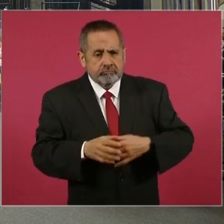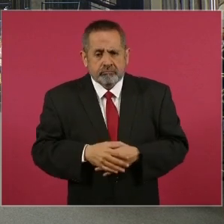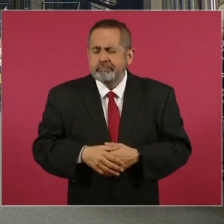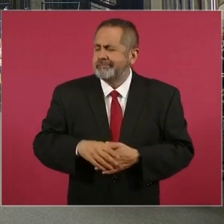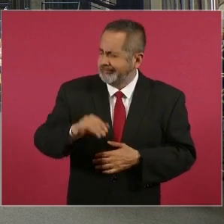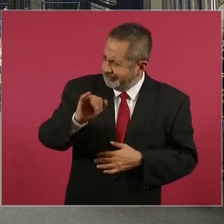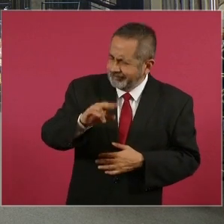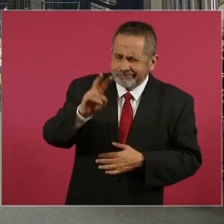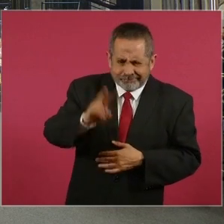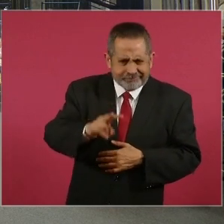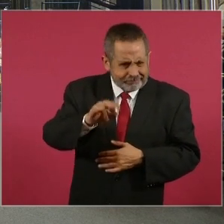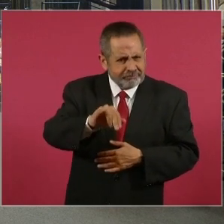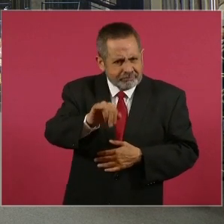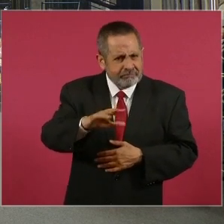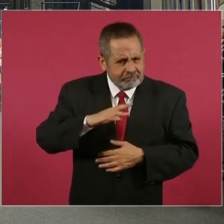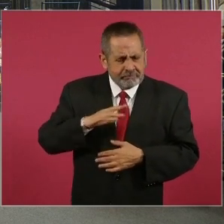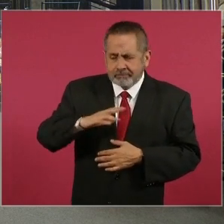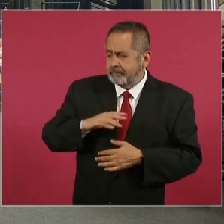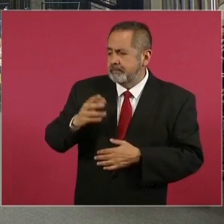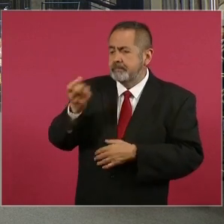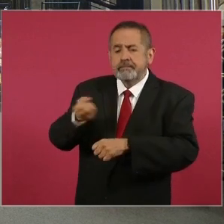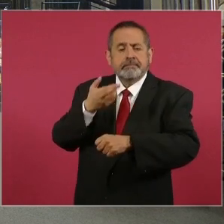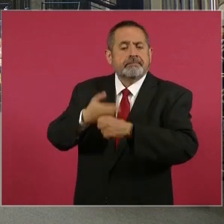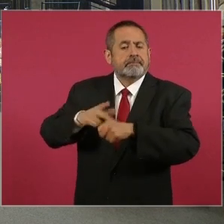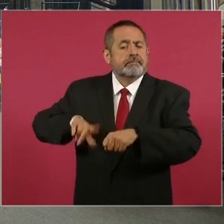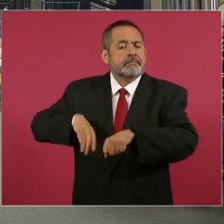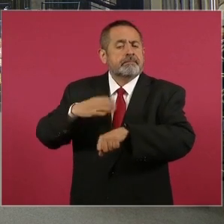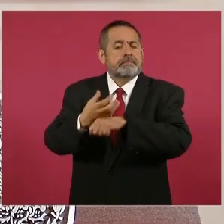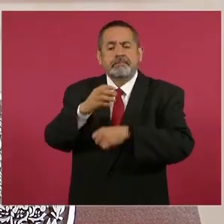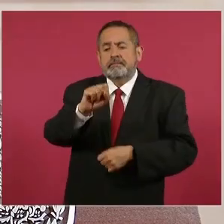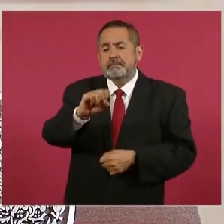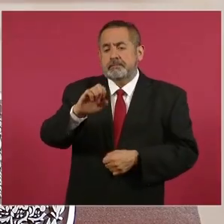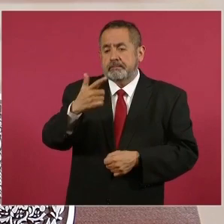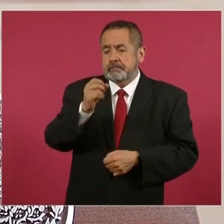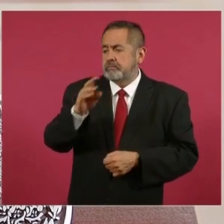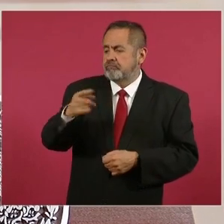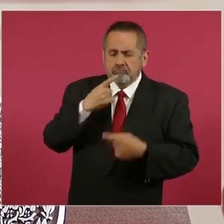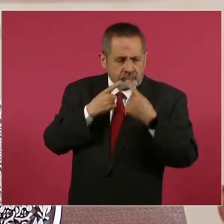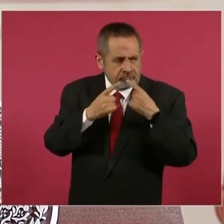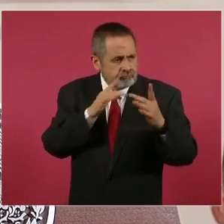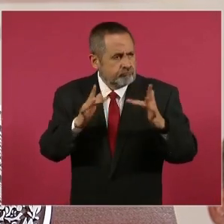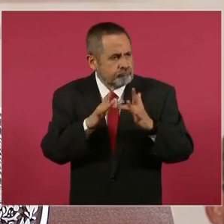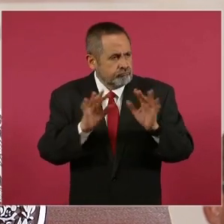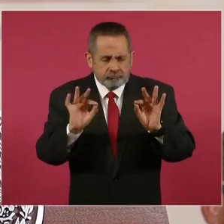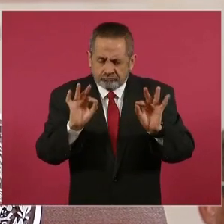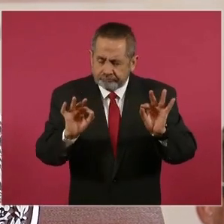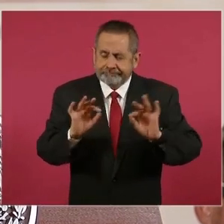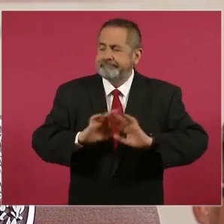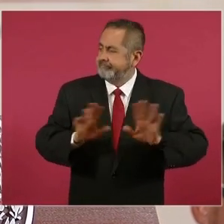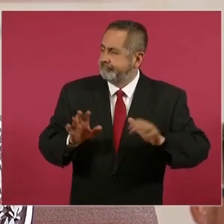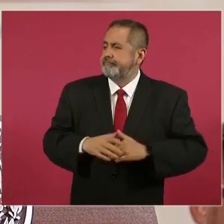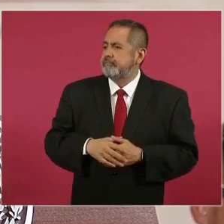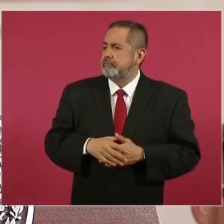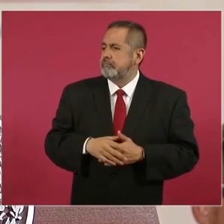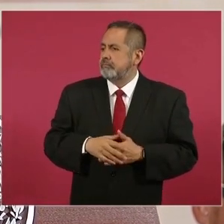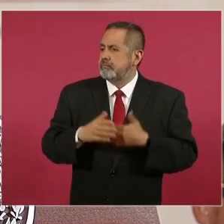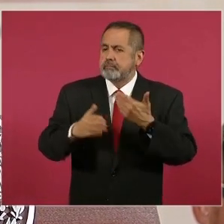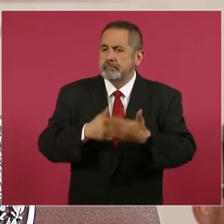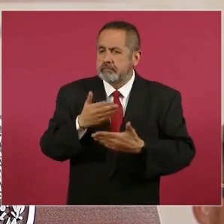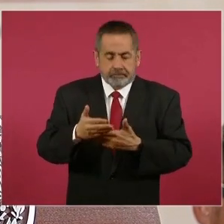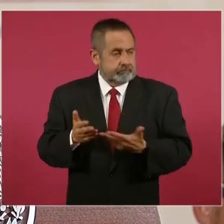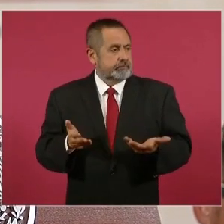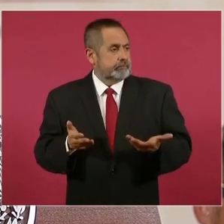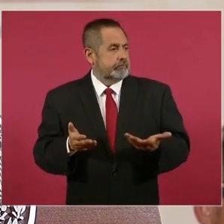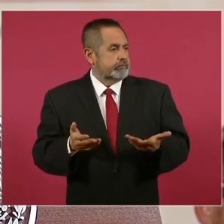sec la secretaria de gobernación pero ya no volvieron a a hacer ningún